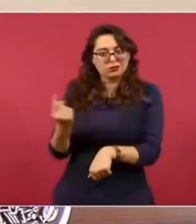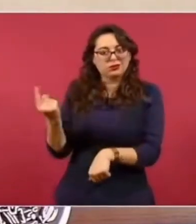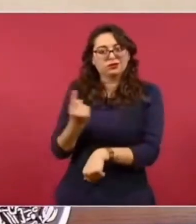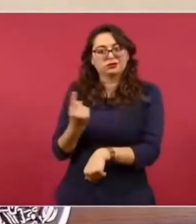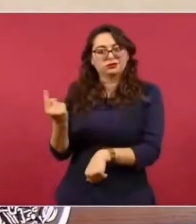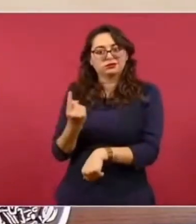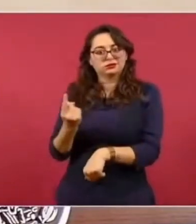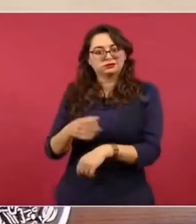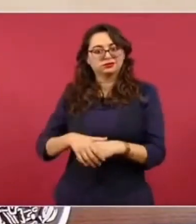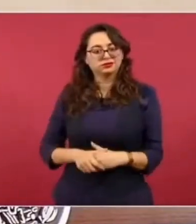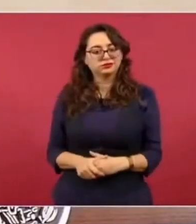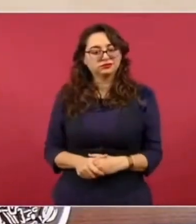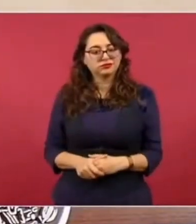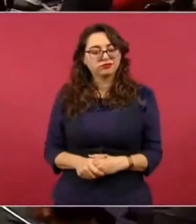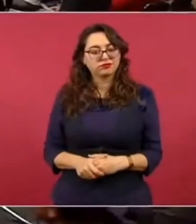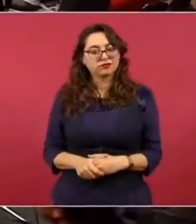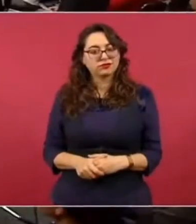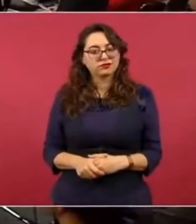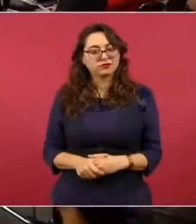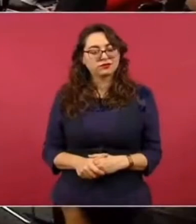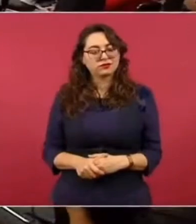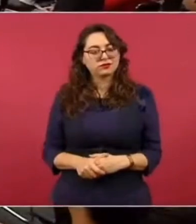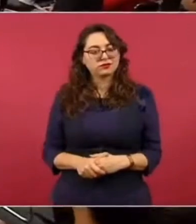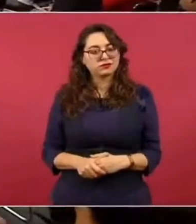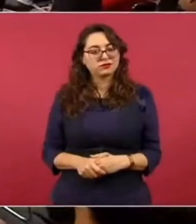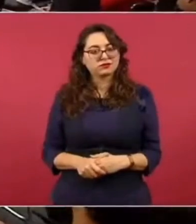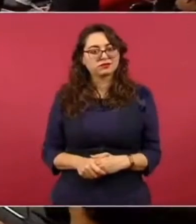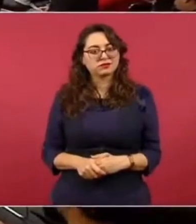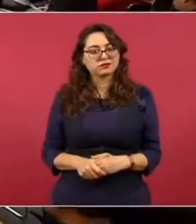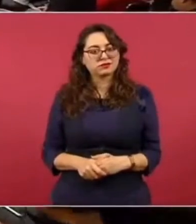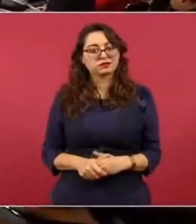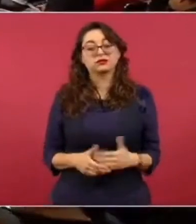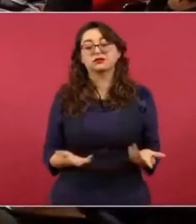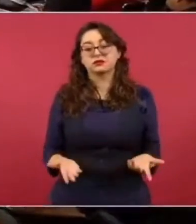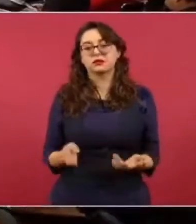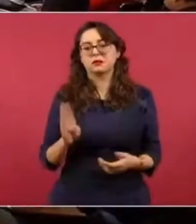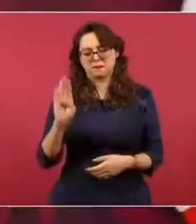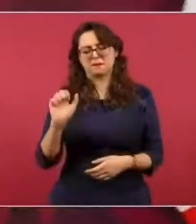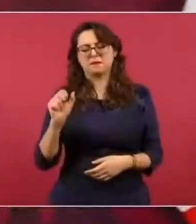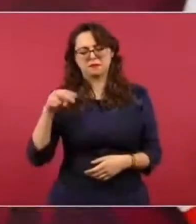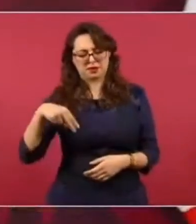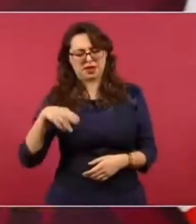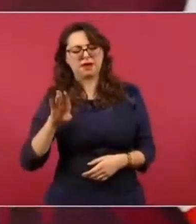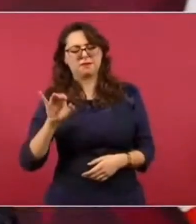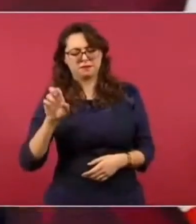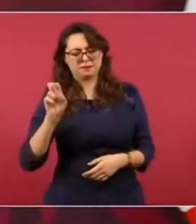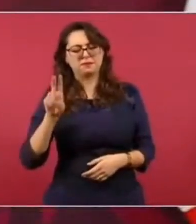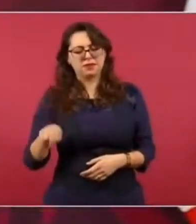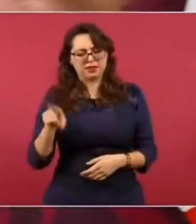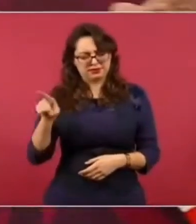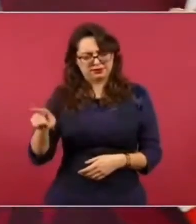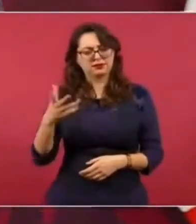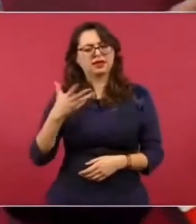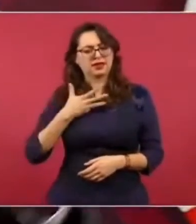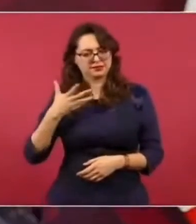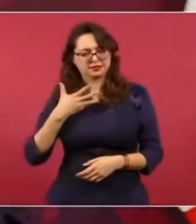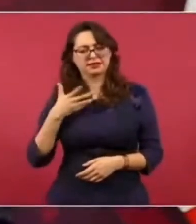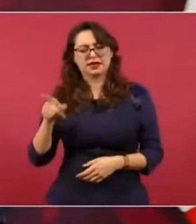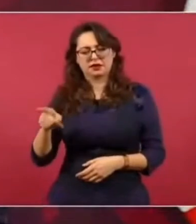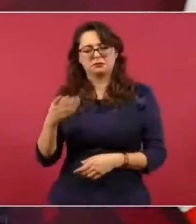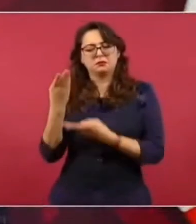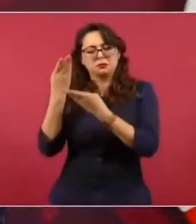Tiene otra función, es para dispersar los recursos de los programas de bienestar.